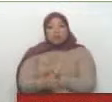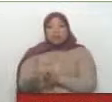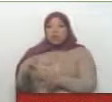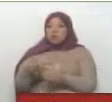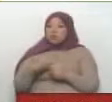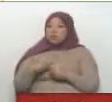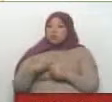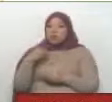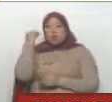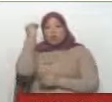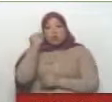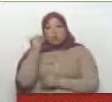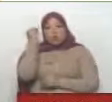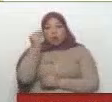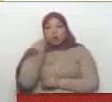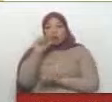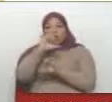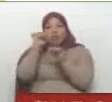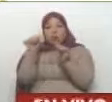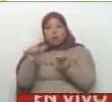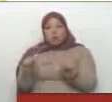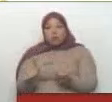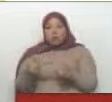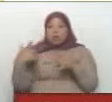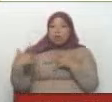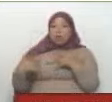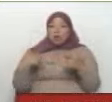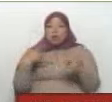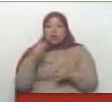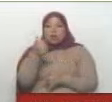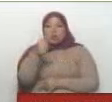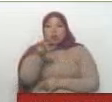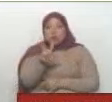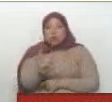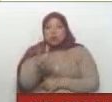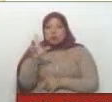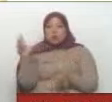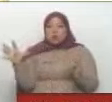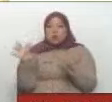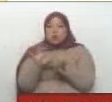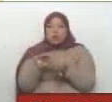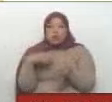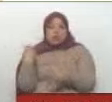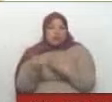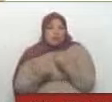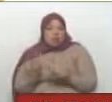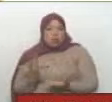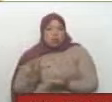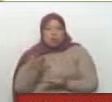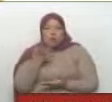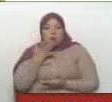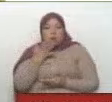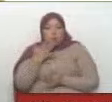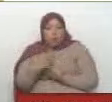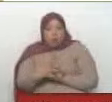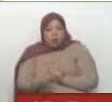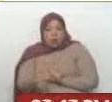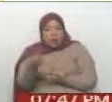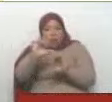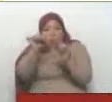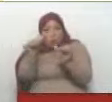también hay reflexiones de los artistas, como el de Calle 13, René, que dice, bueno, si no nos unimos, ¿qué vamos a hacer? Pero si, por ejemplo, los